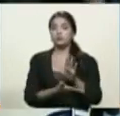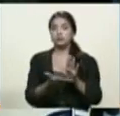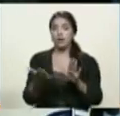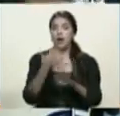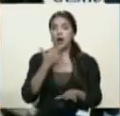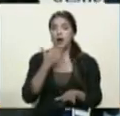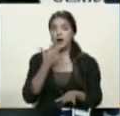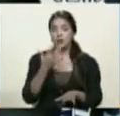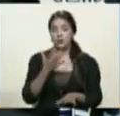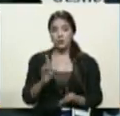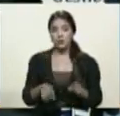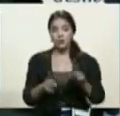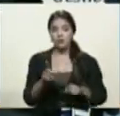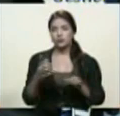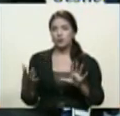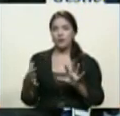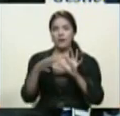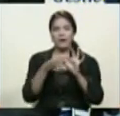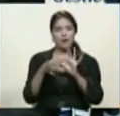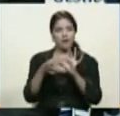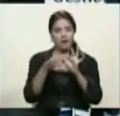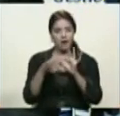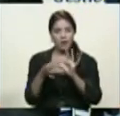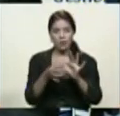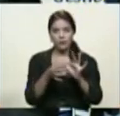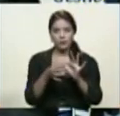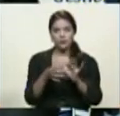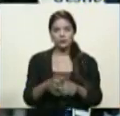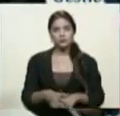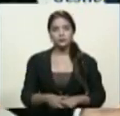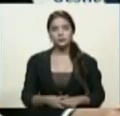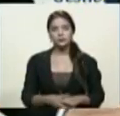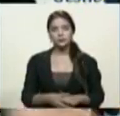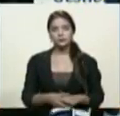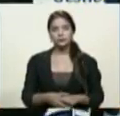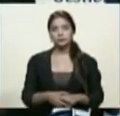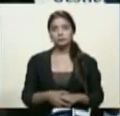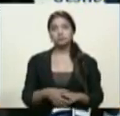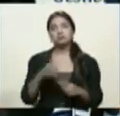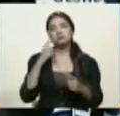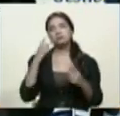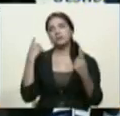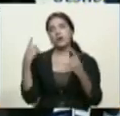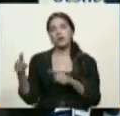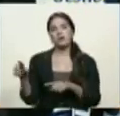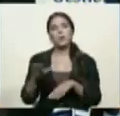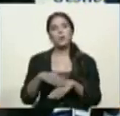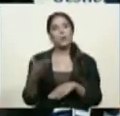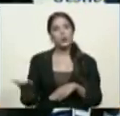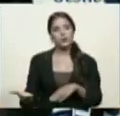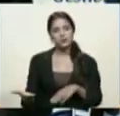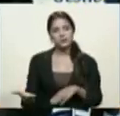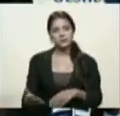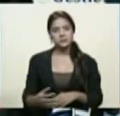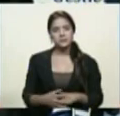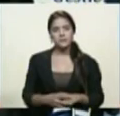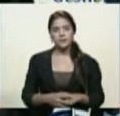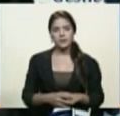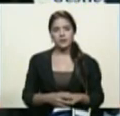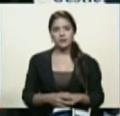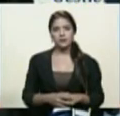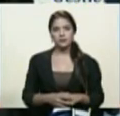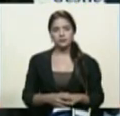entre comillas sus aliados coyunturales plan abandonado porque por más que sea